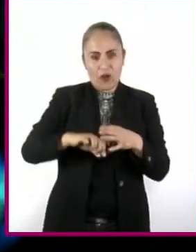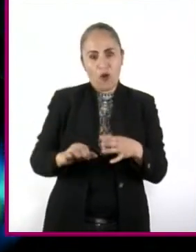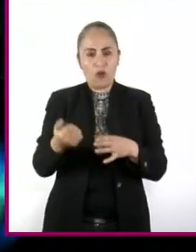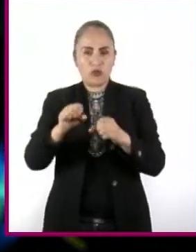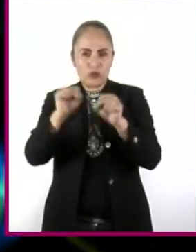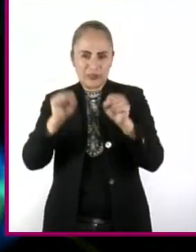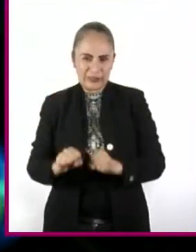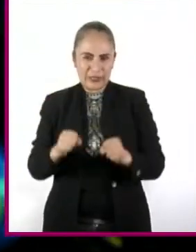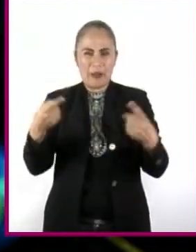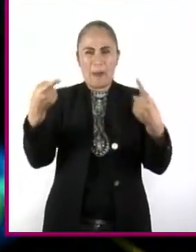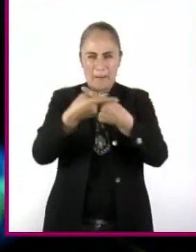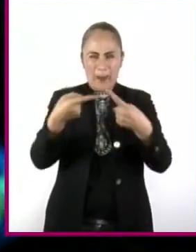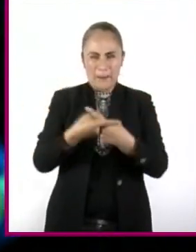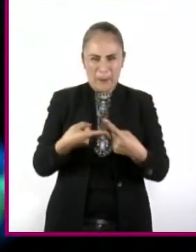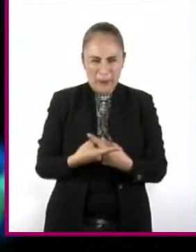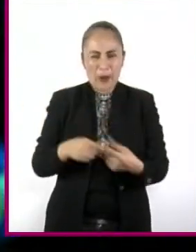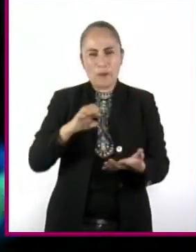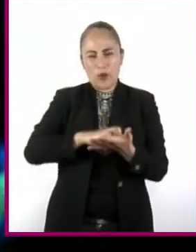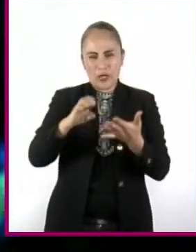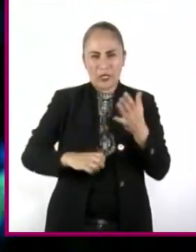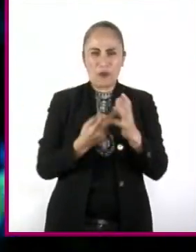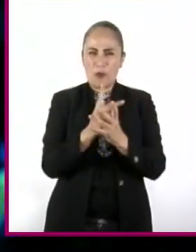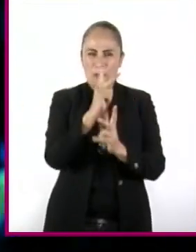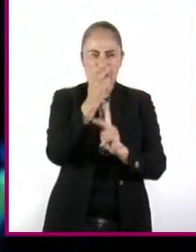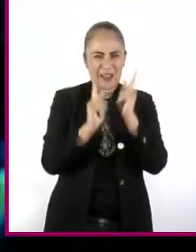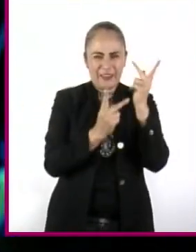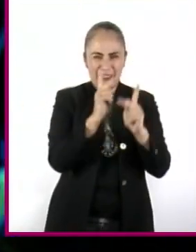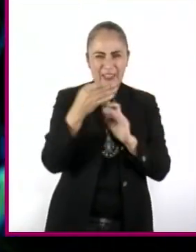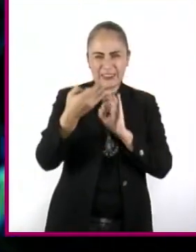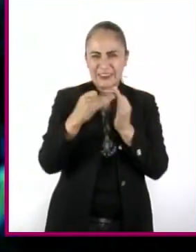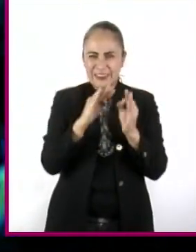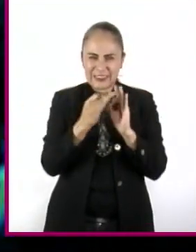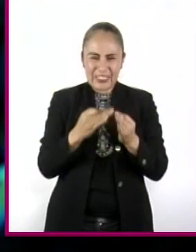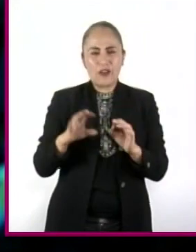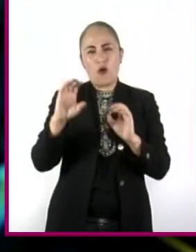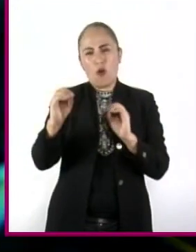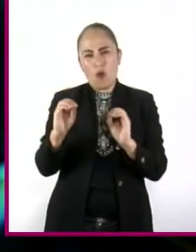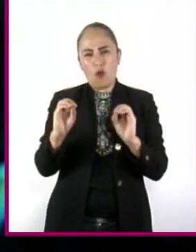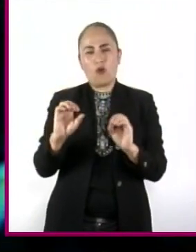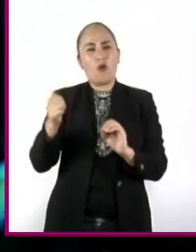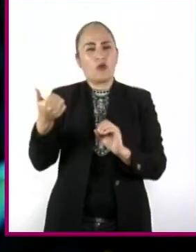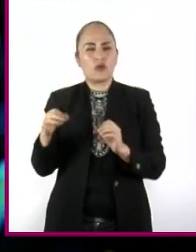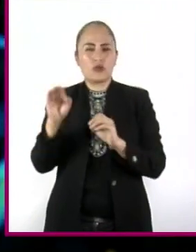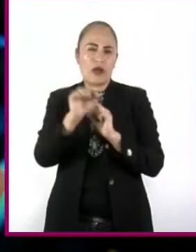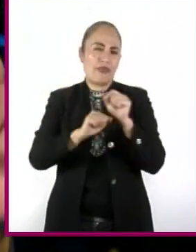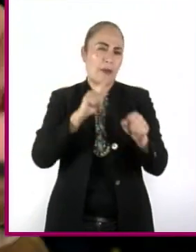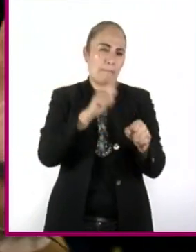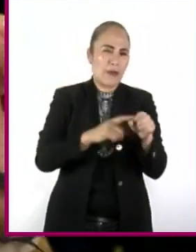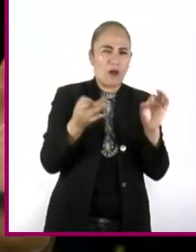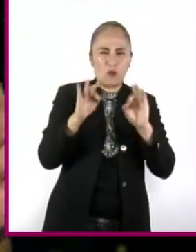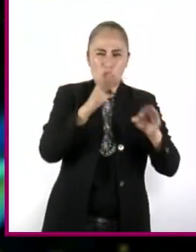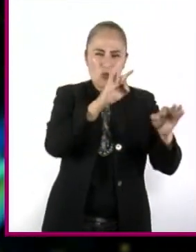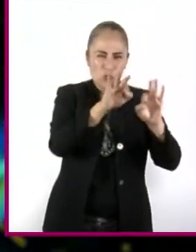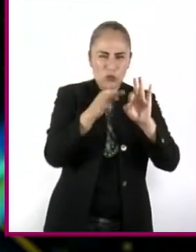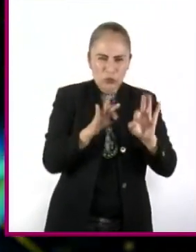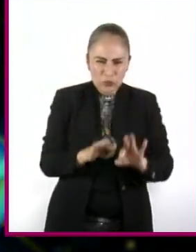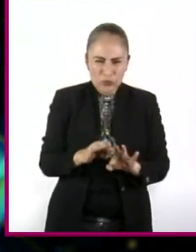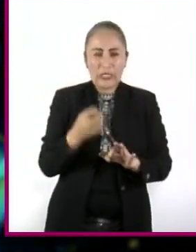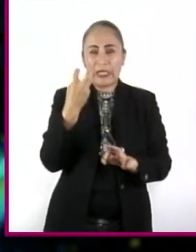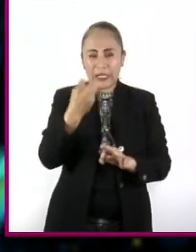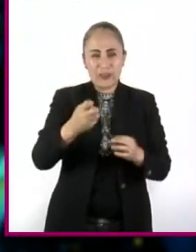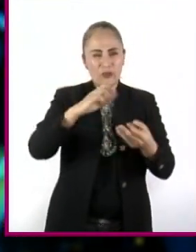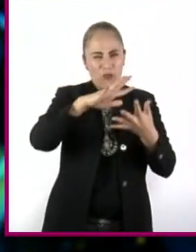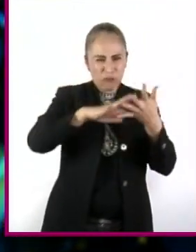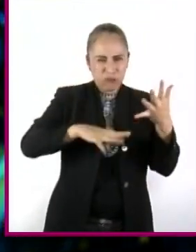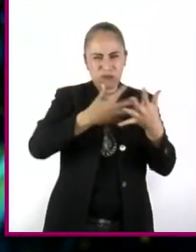sistemas. Por ejemplo, a las plantas cercanas a la colonia, a otras colonias de insectos, etc. La realidad es como una gran red que